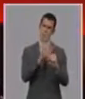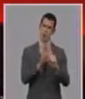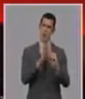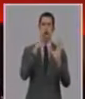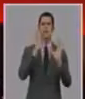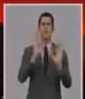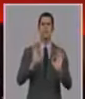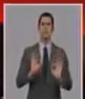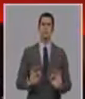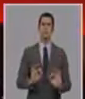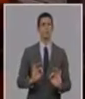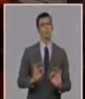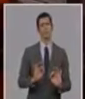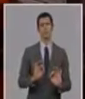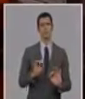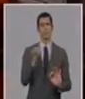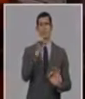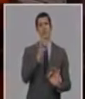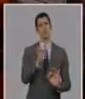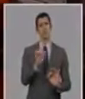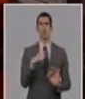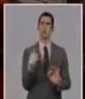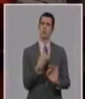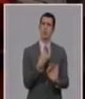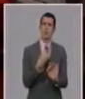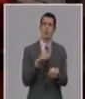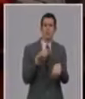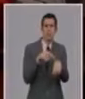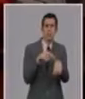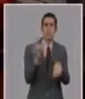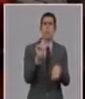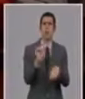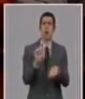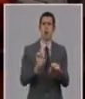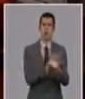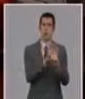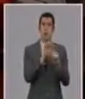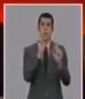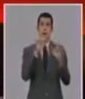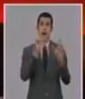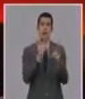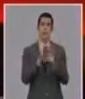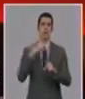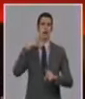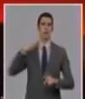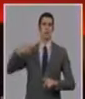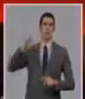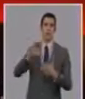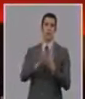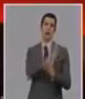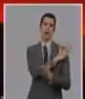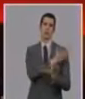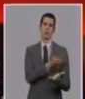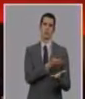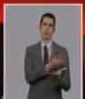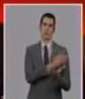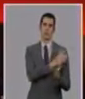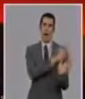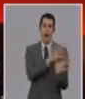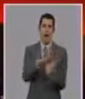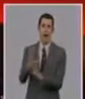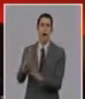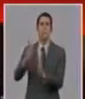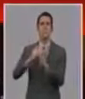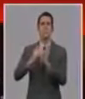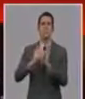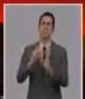Daniel, es muy corto el tiempo que hemos podido evaluar posterior a la COVID. Pero también los pacientes